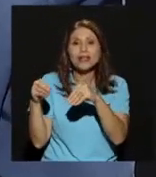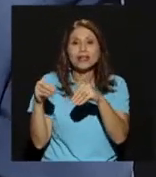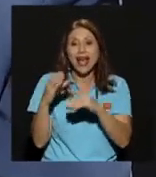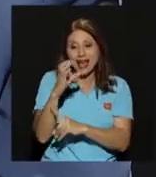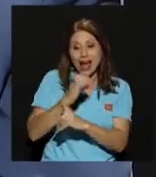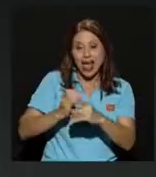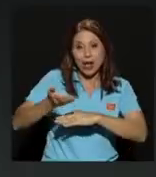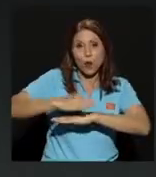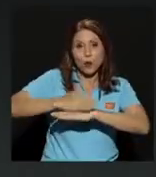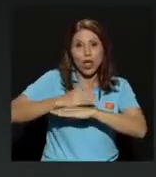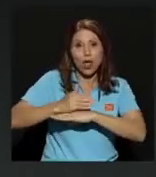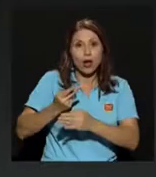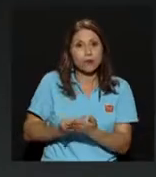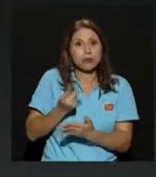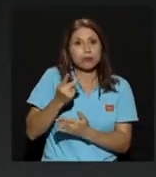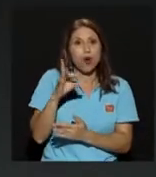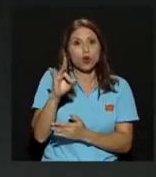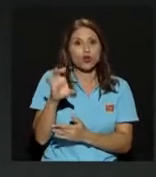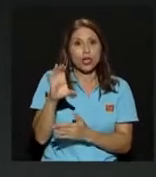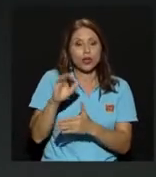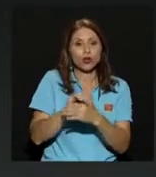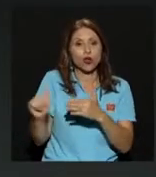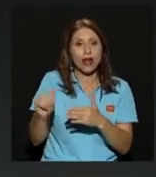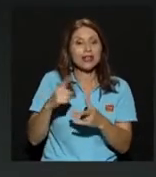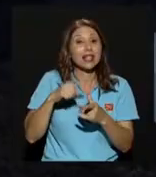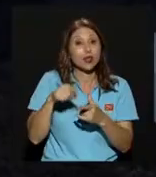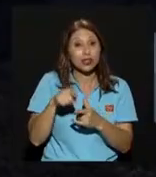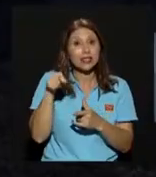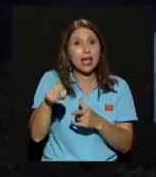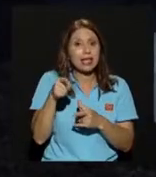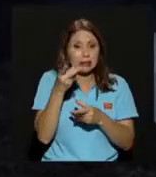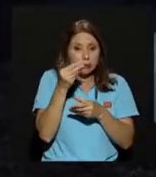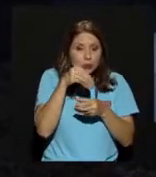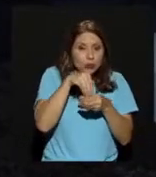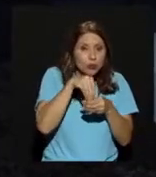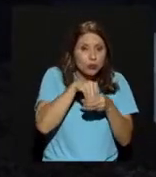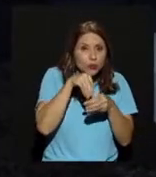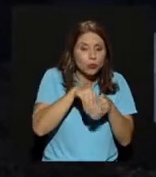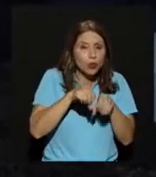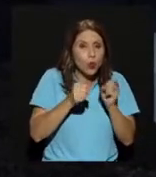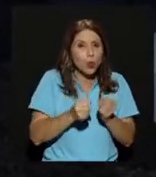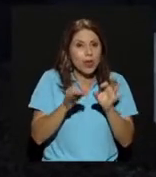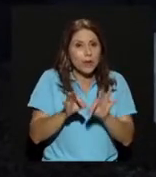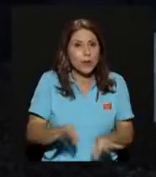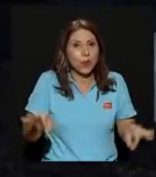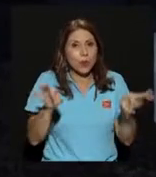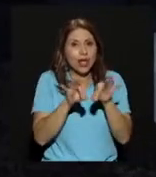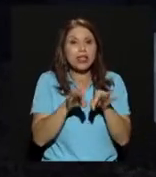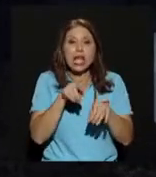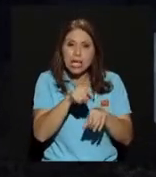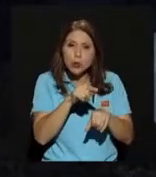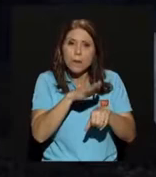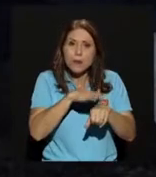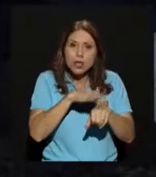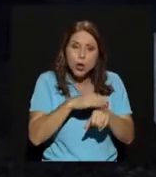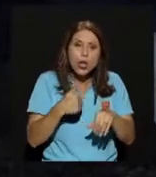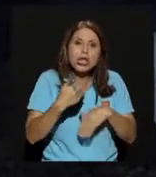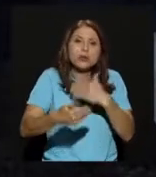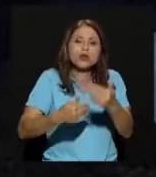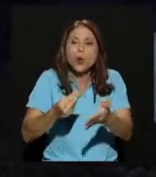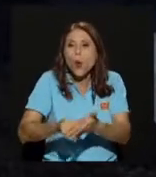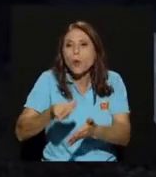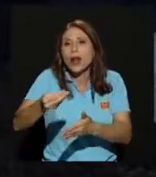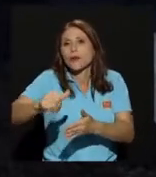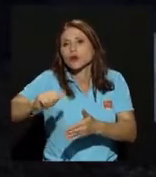800 dólares entonces ahí nos economizamos un dinero importante que nos permitió comprar otras computadoras